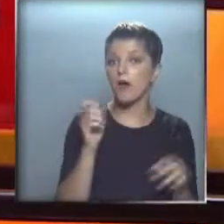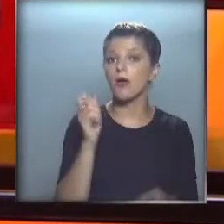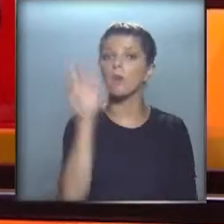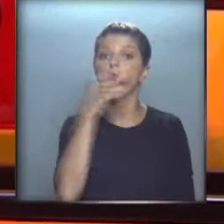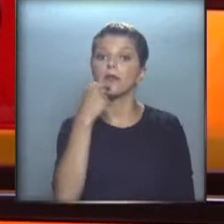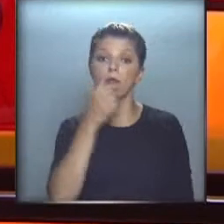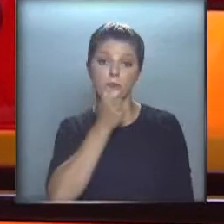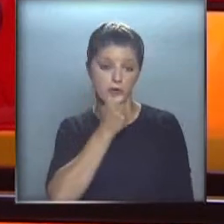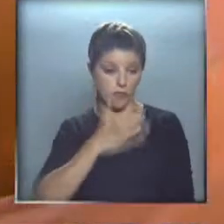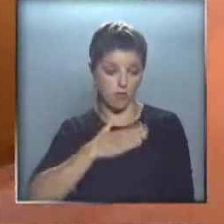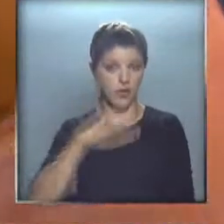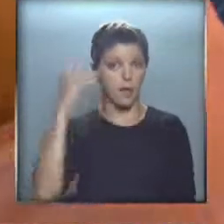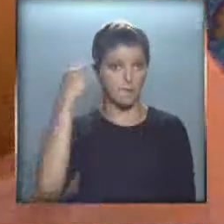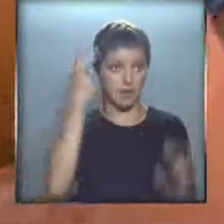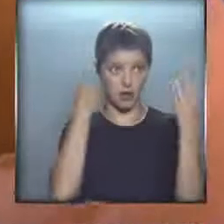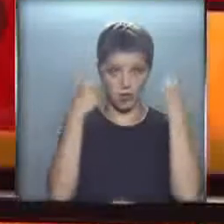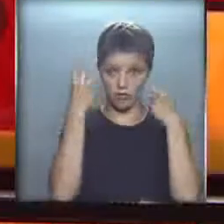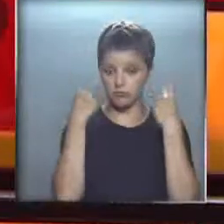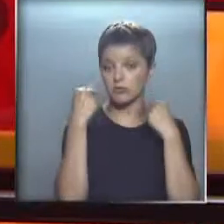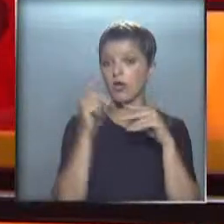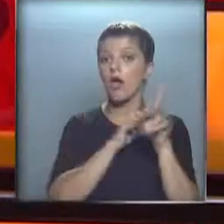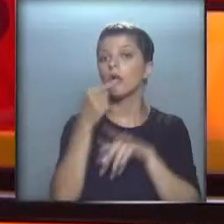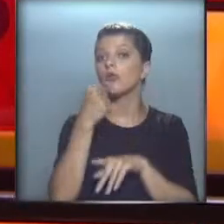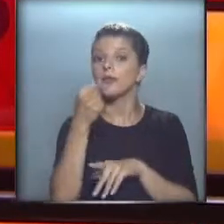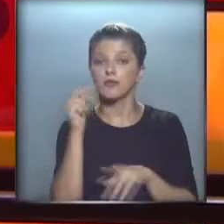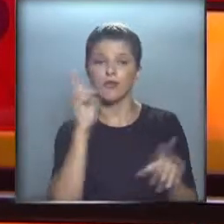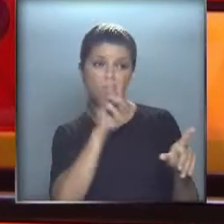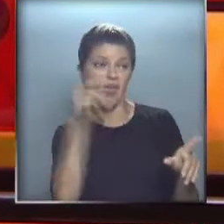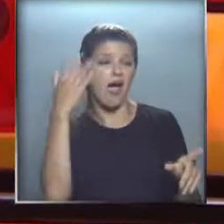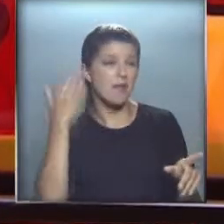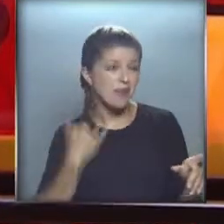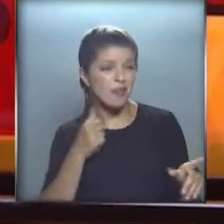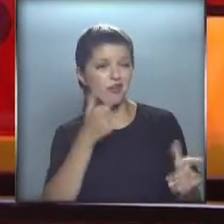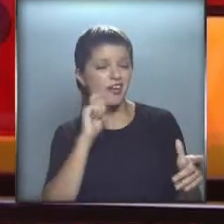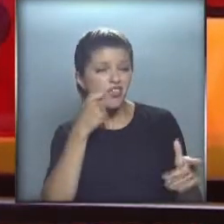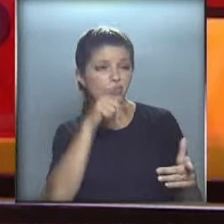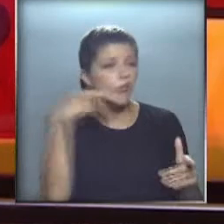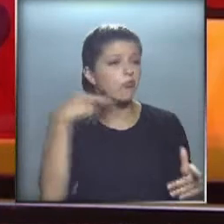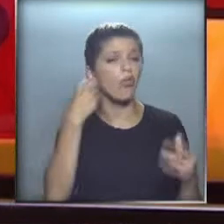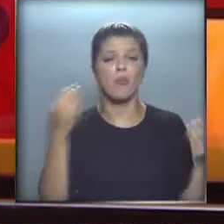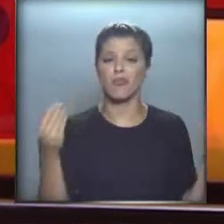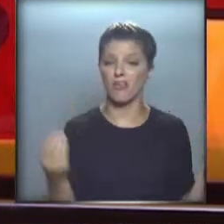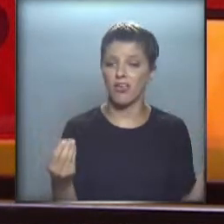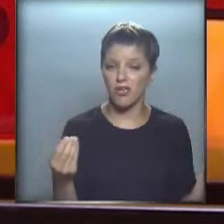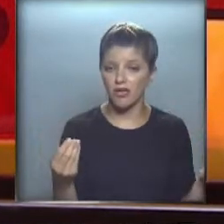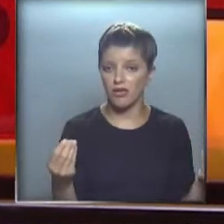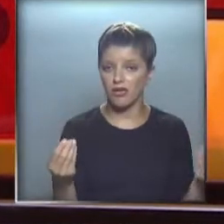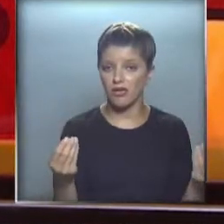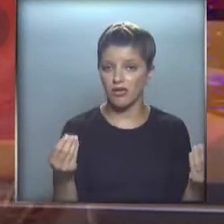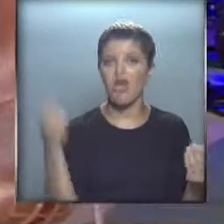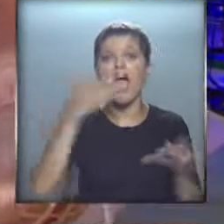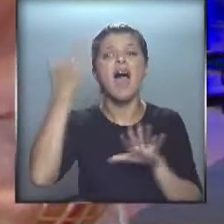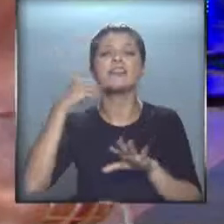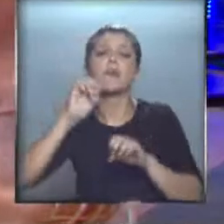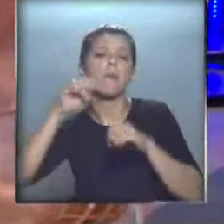¿Qué dicen de tu corte de pelo? Digo, capaz que tenías el pelo lindo, que por qué te lo cortaste, que te quedaba